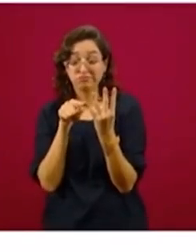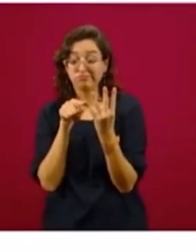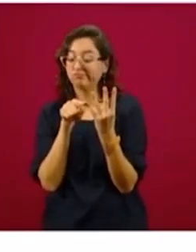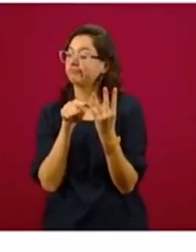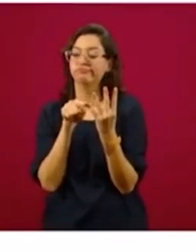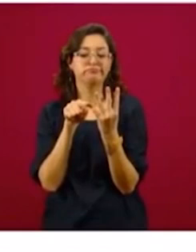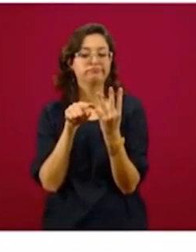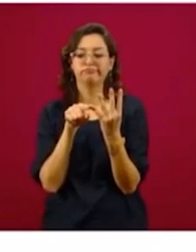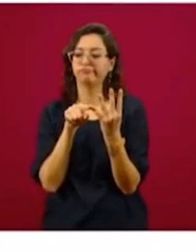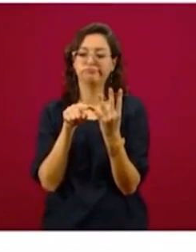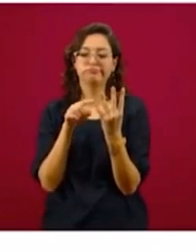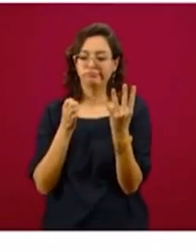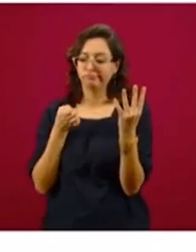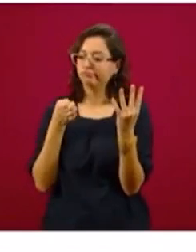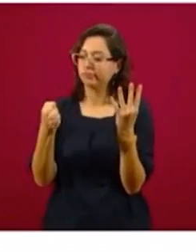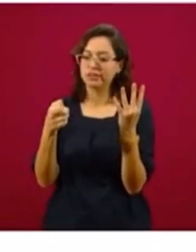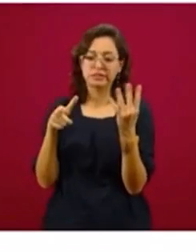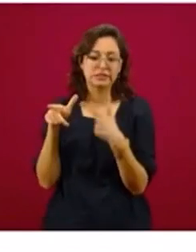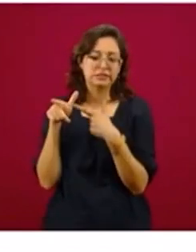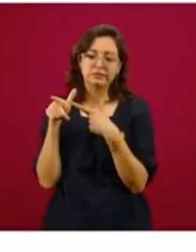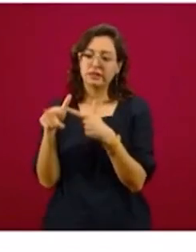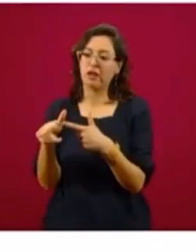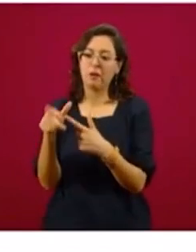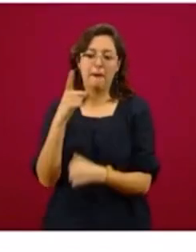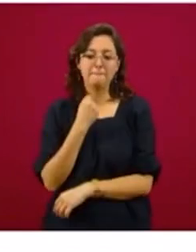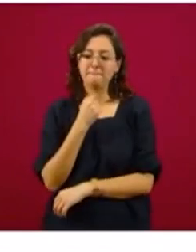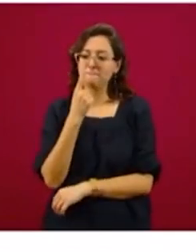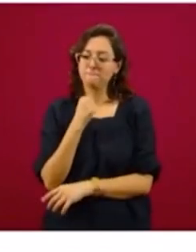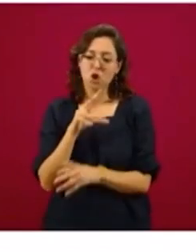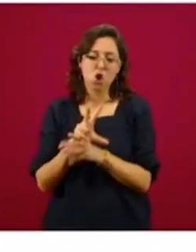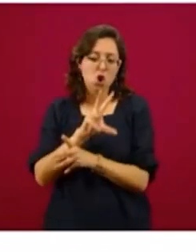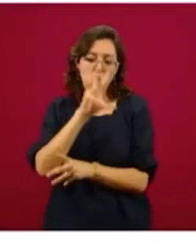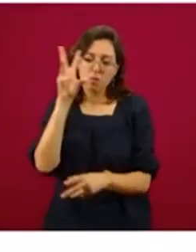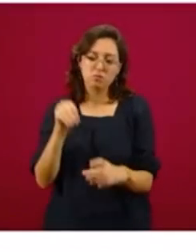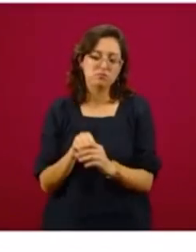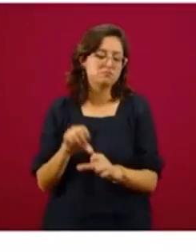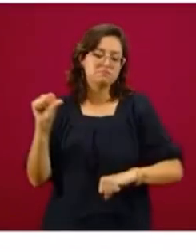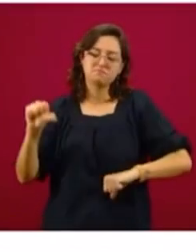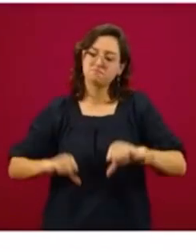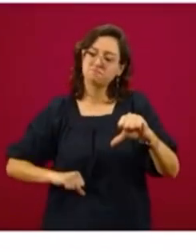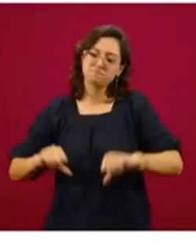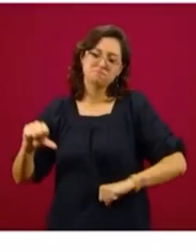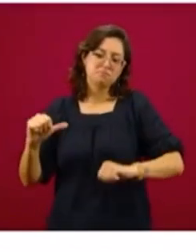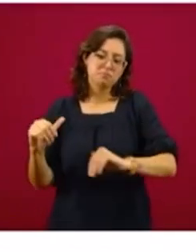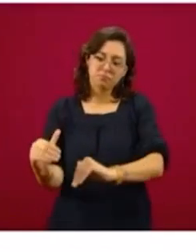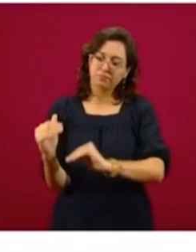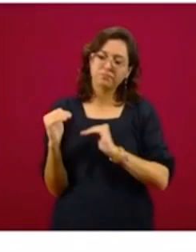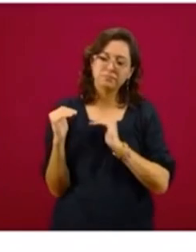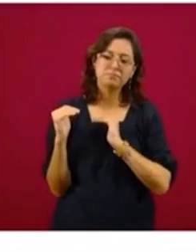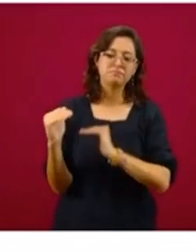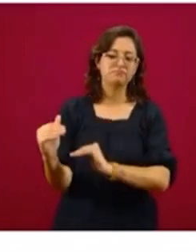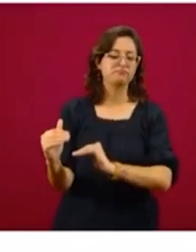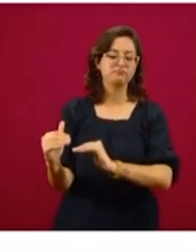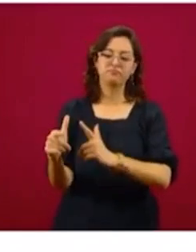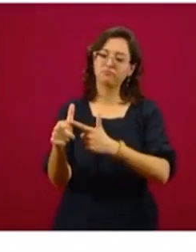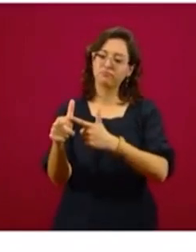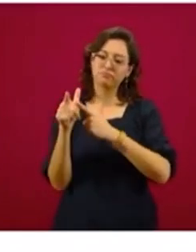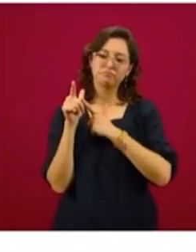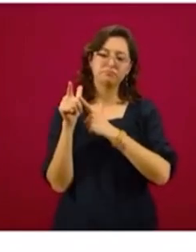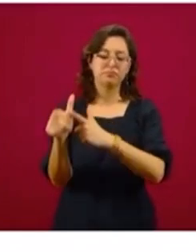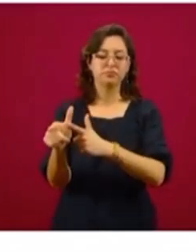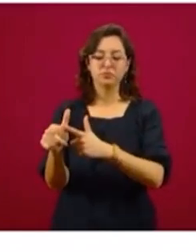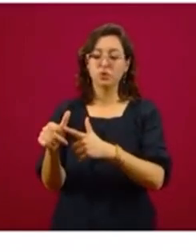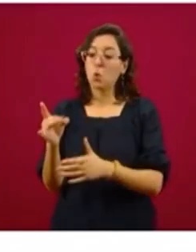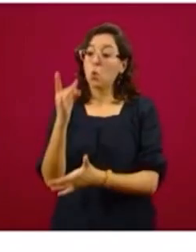el semáforo va a mantenerse en rojo y por tanto las actividades que se pueden realizar son